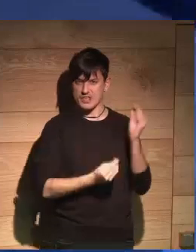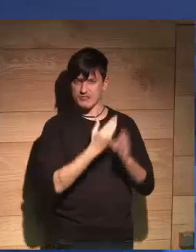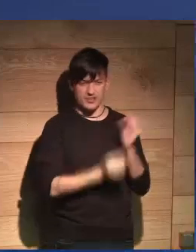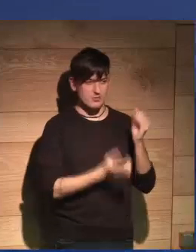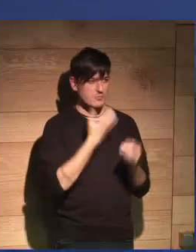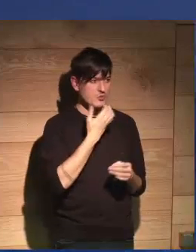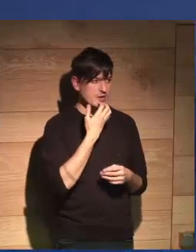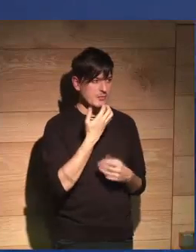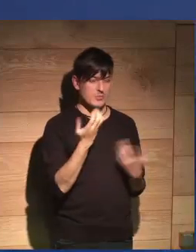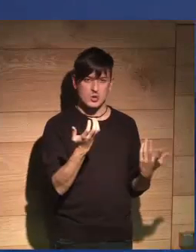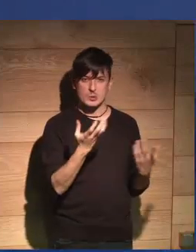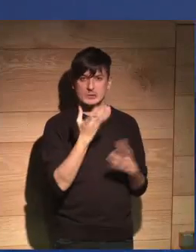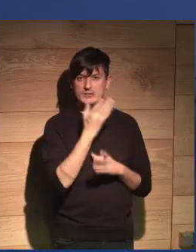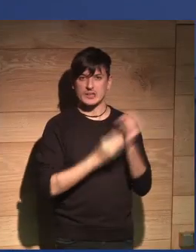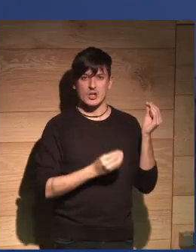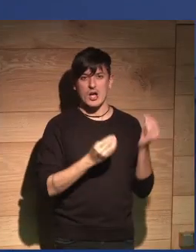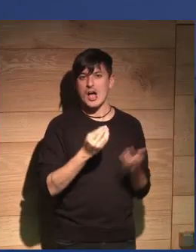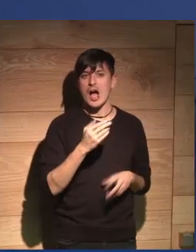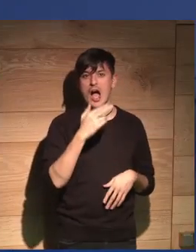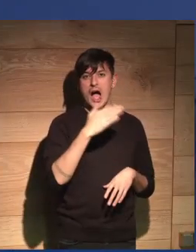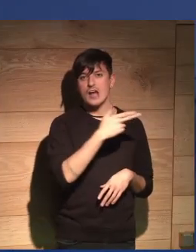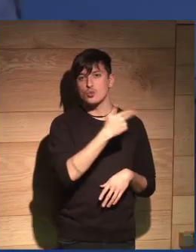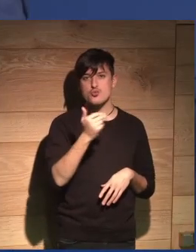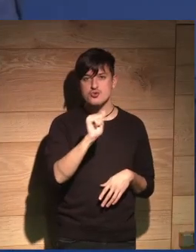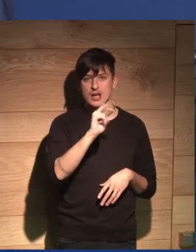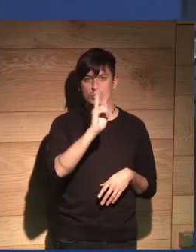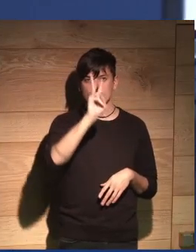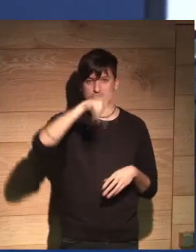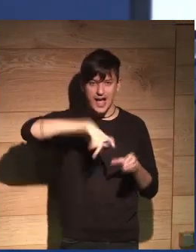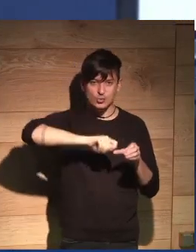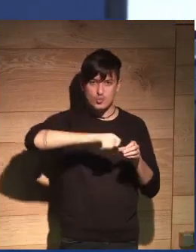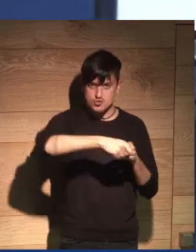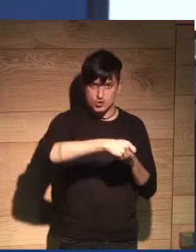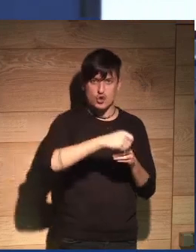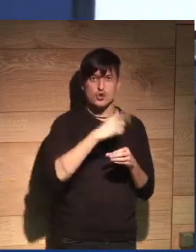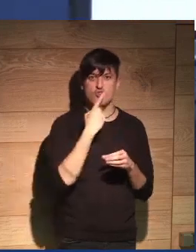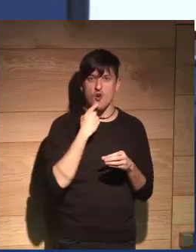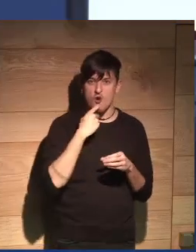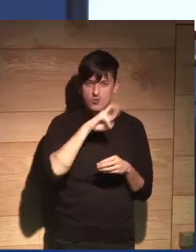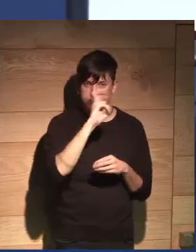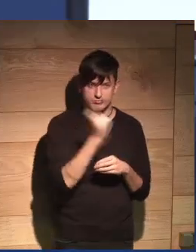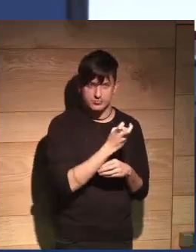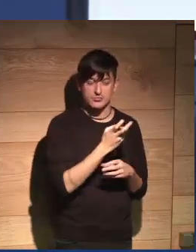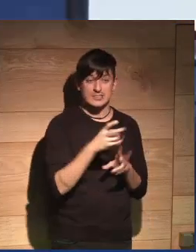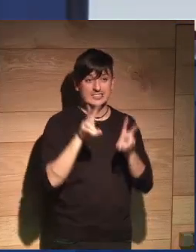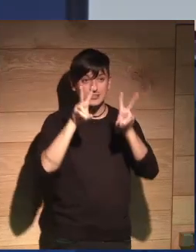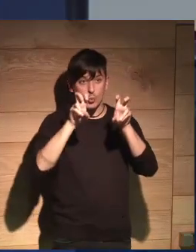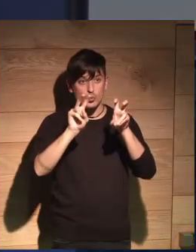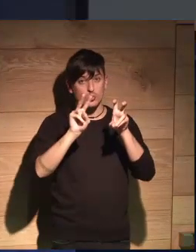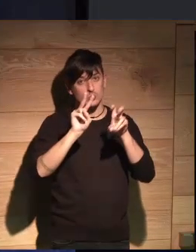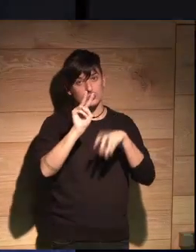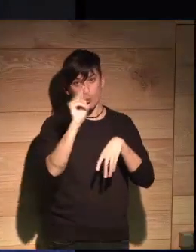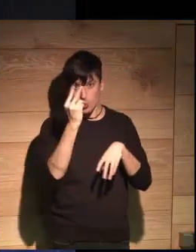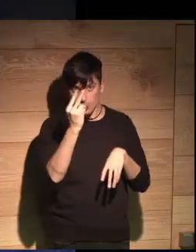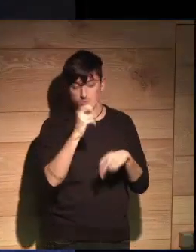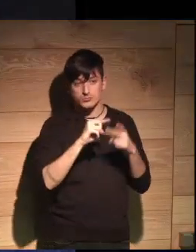por ejemplo el fraude del atún rojo, etcétera, en una simple remolacha. El segundo capítulo se llama, aunque diga el circo de los